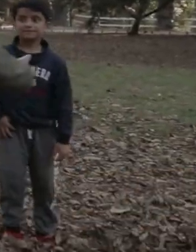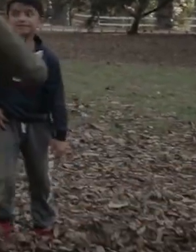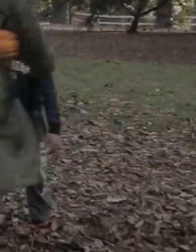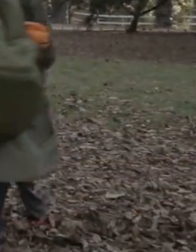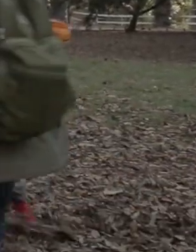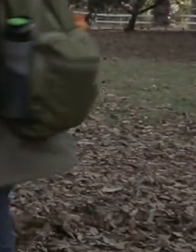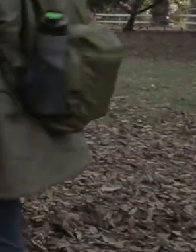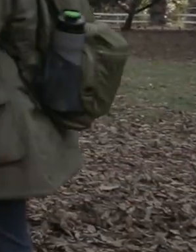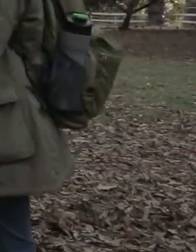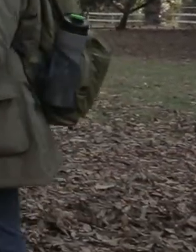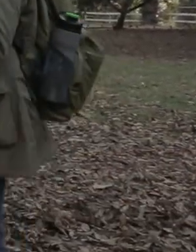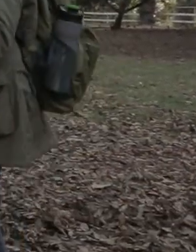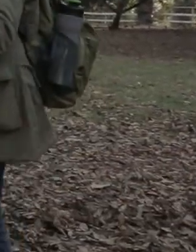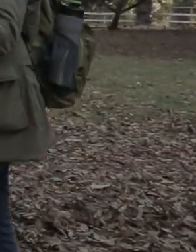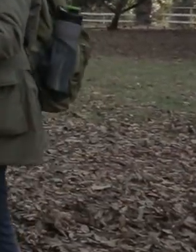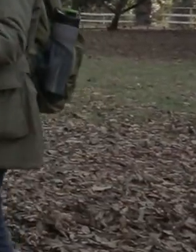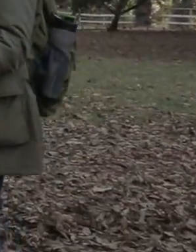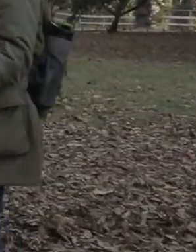subir más allá.